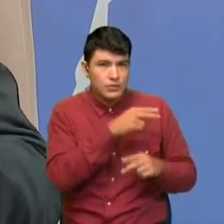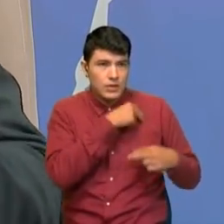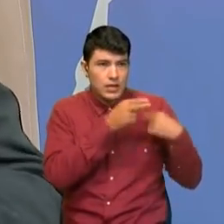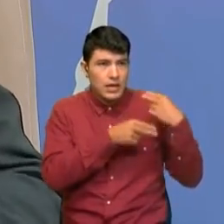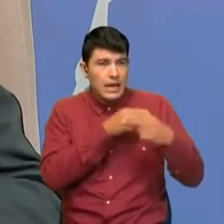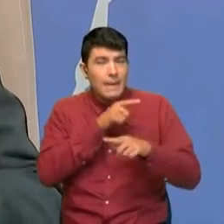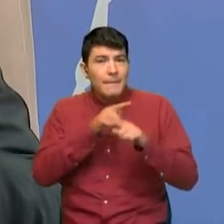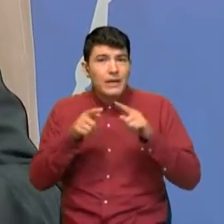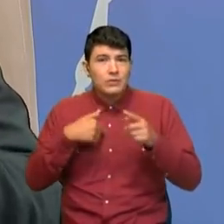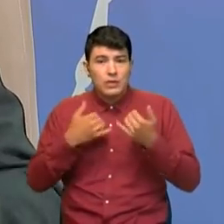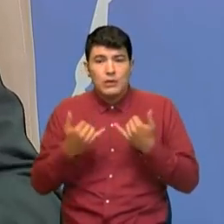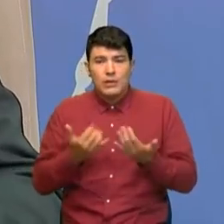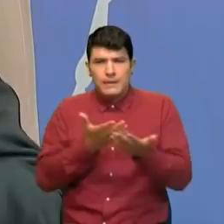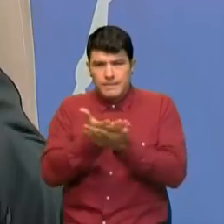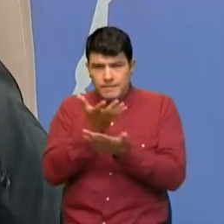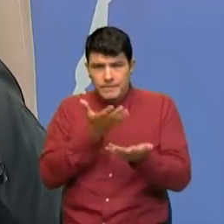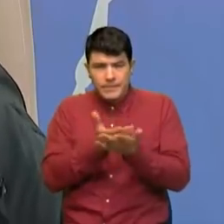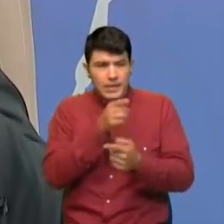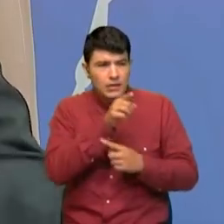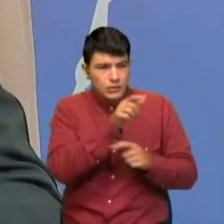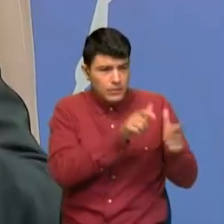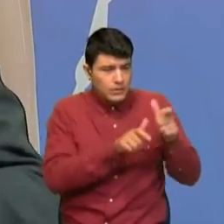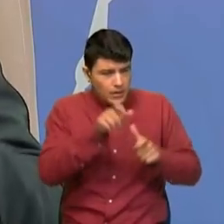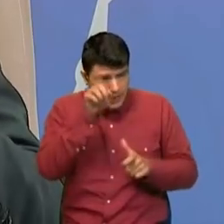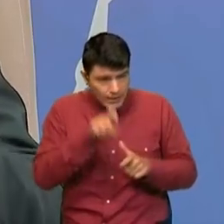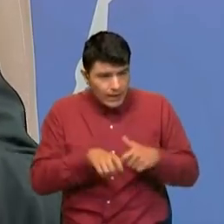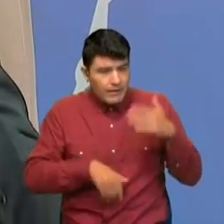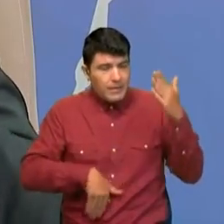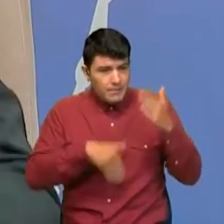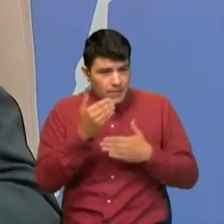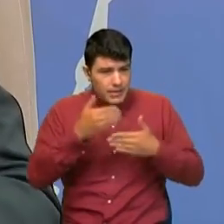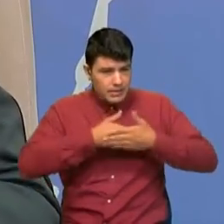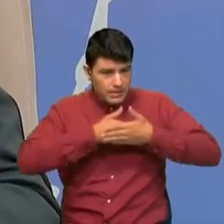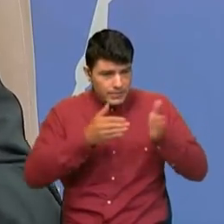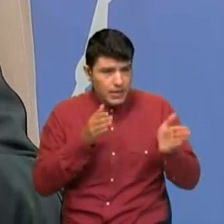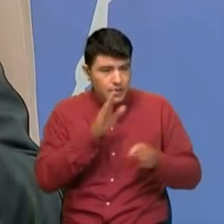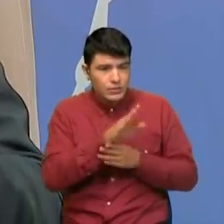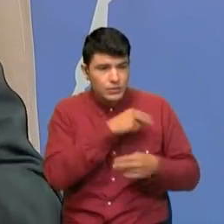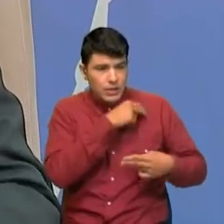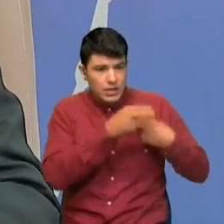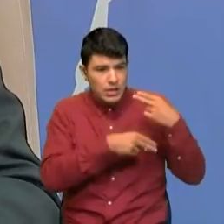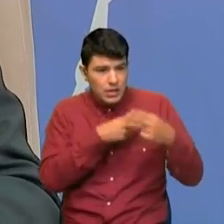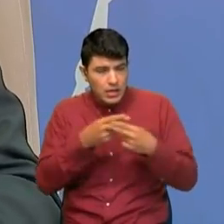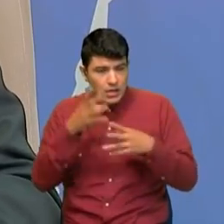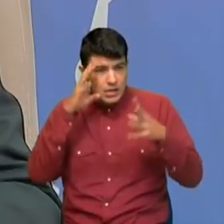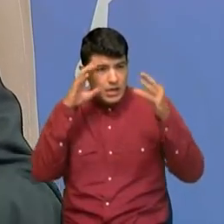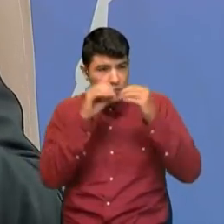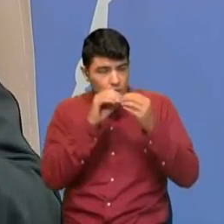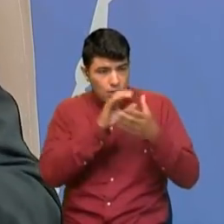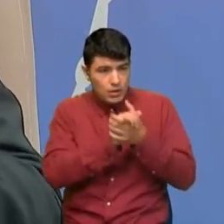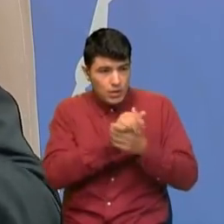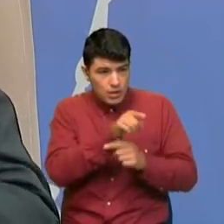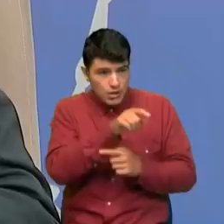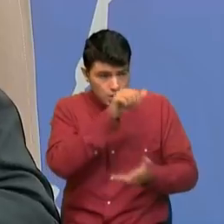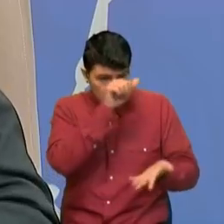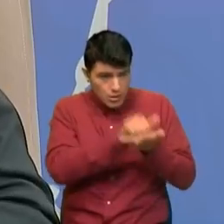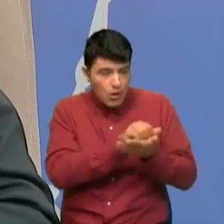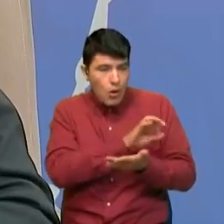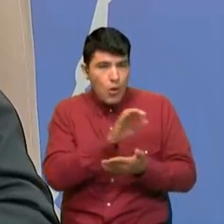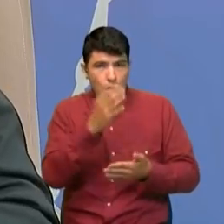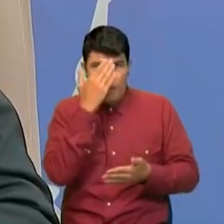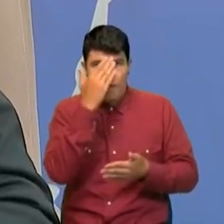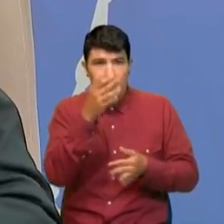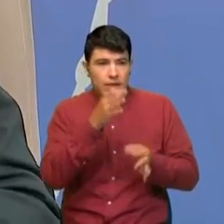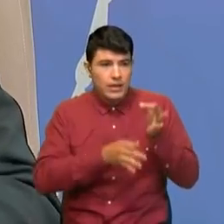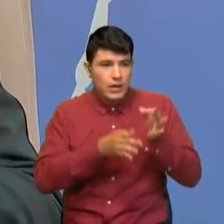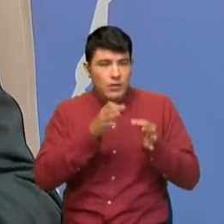Entonces, la recomendación es que ellos den inicio y den la apertura como tal de la sucesión, ya sea de mutuo acuerdo en la notaría o ante el juez de familia